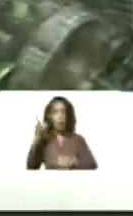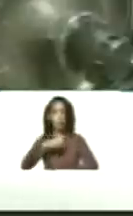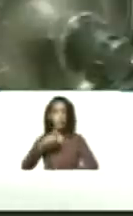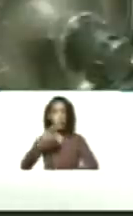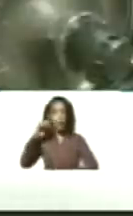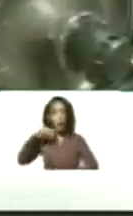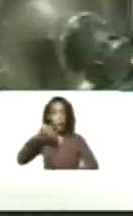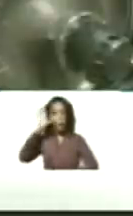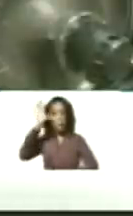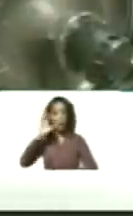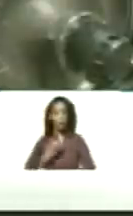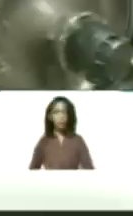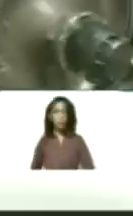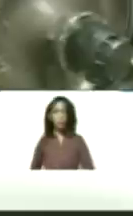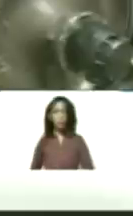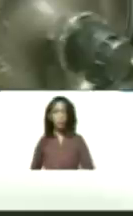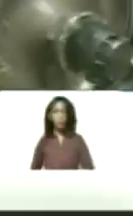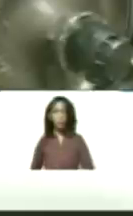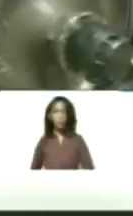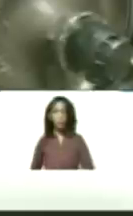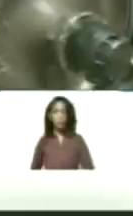país.